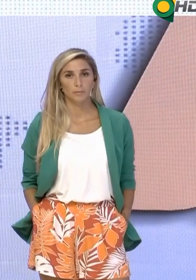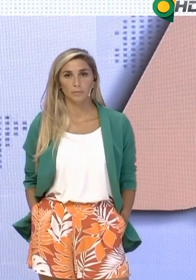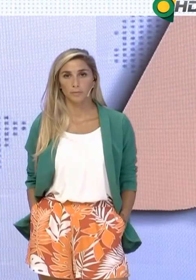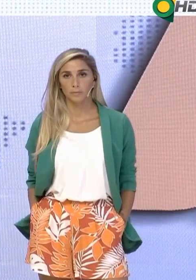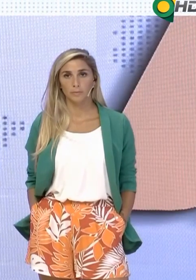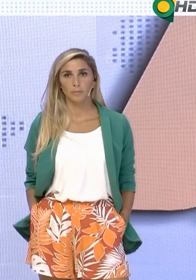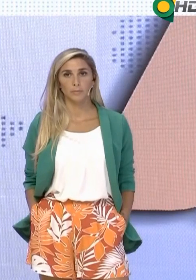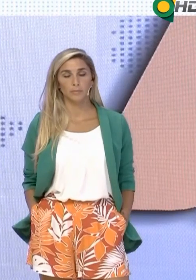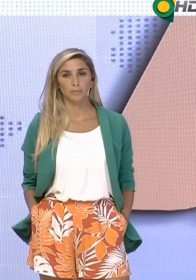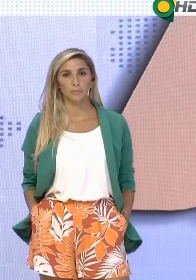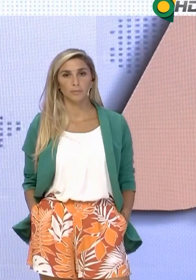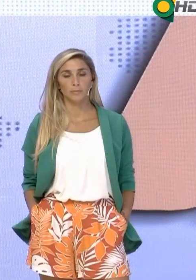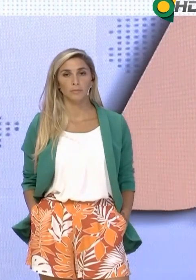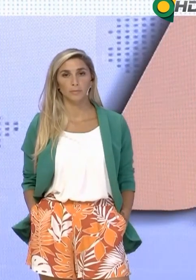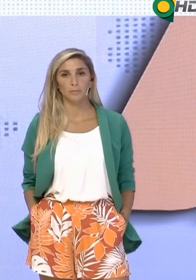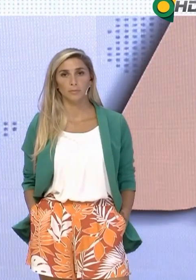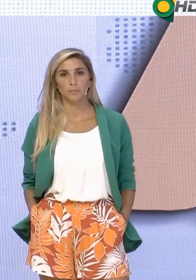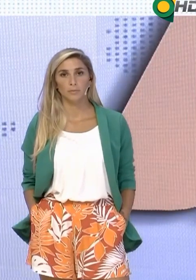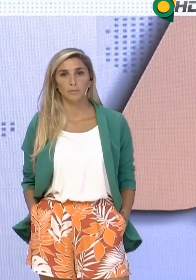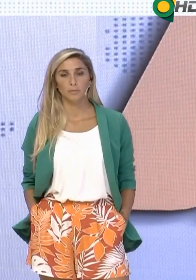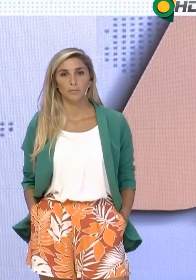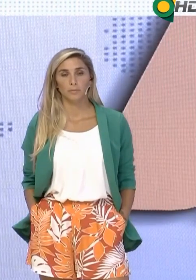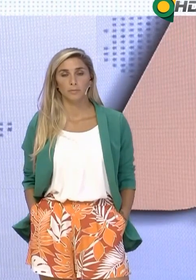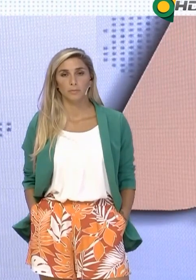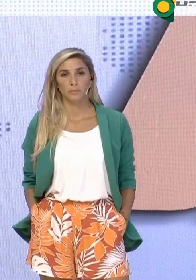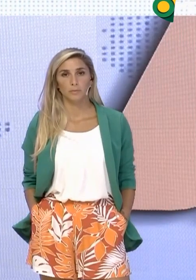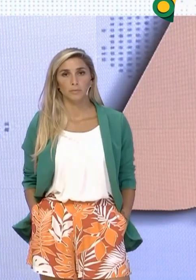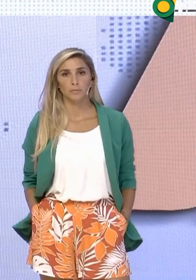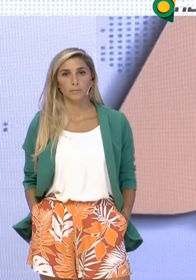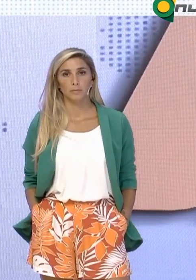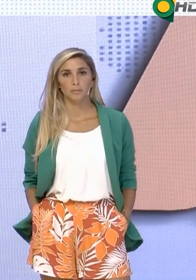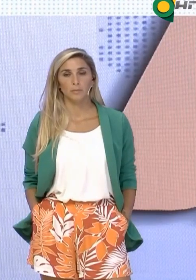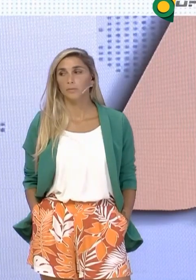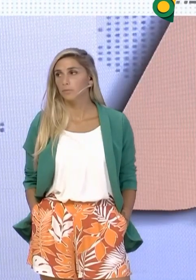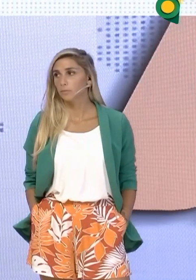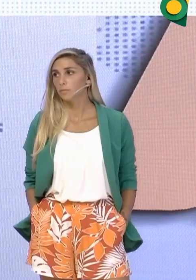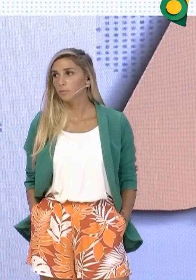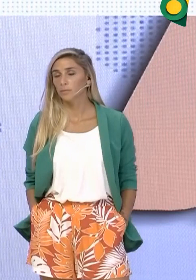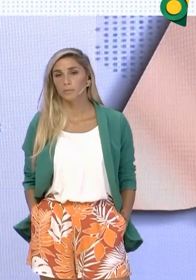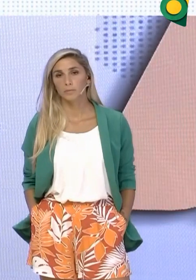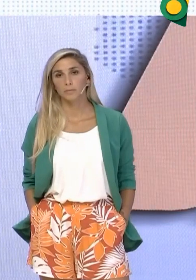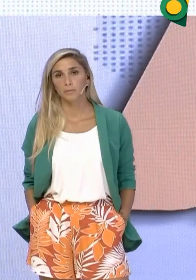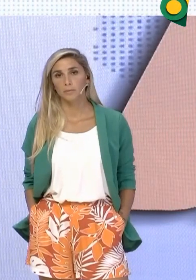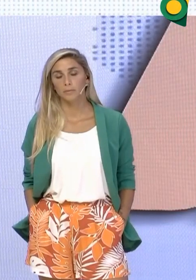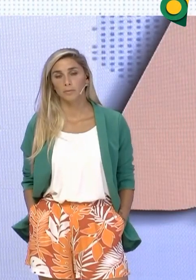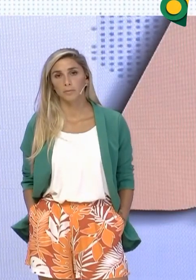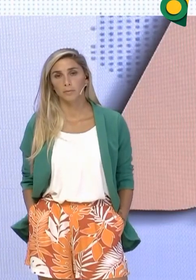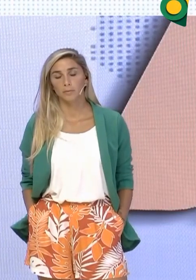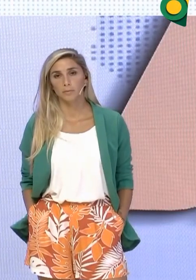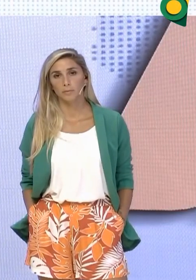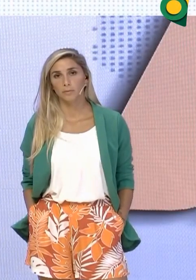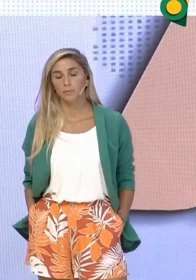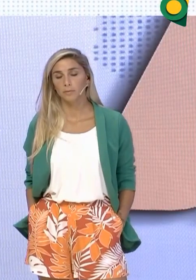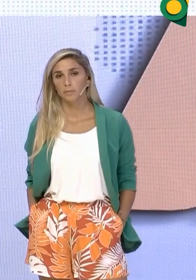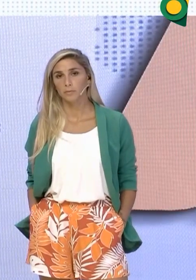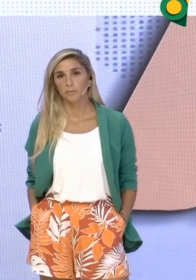bastante contundente en cuanto a los recaudos que uno tiene que tener. Esto, imaginen que nace un poco el